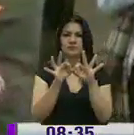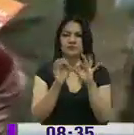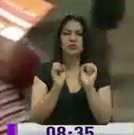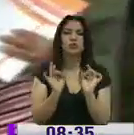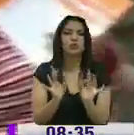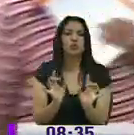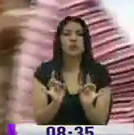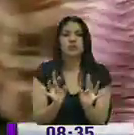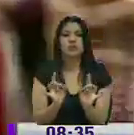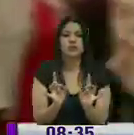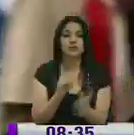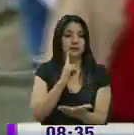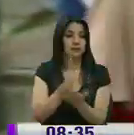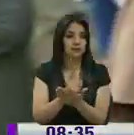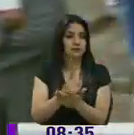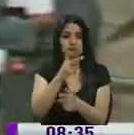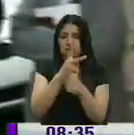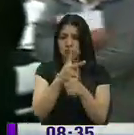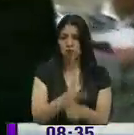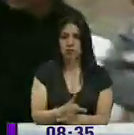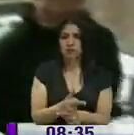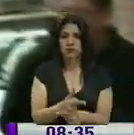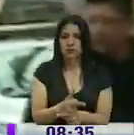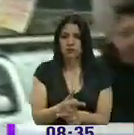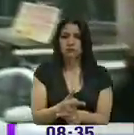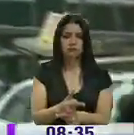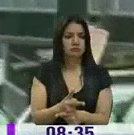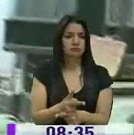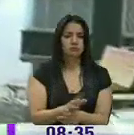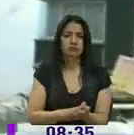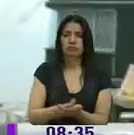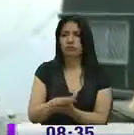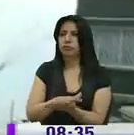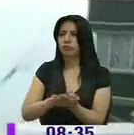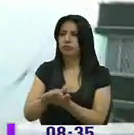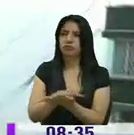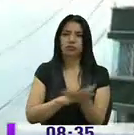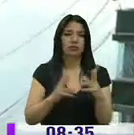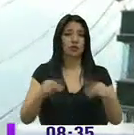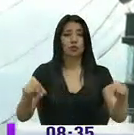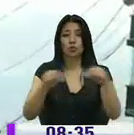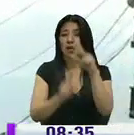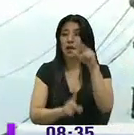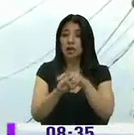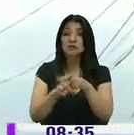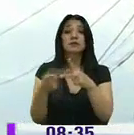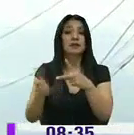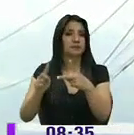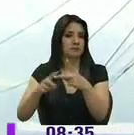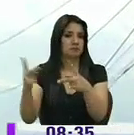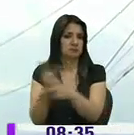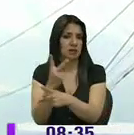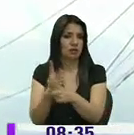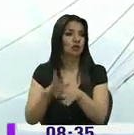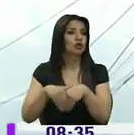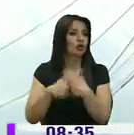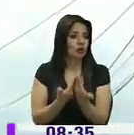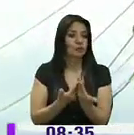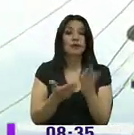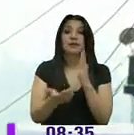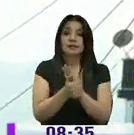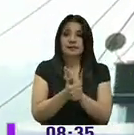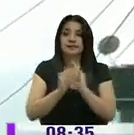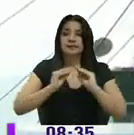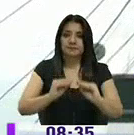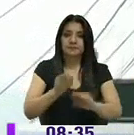porque estamos protegidos ya digo de el desastre natural y también de la delincuencia cómo funciona nos capacitar o nos